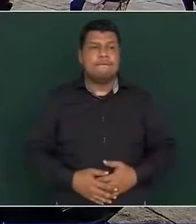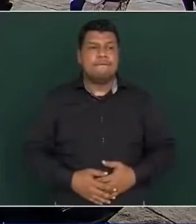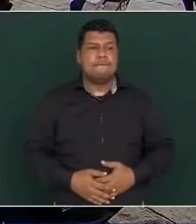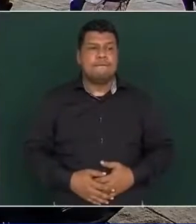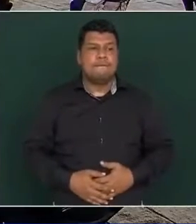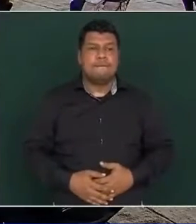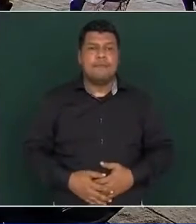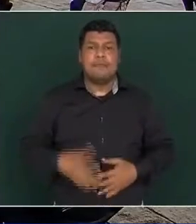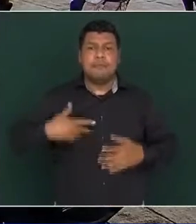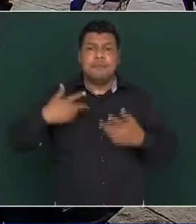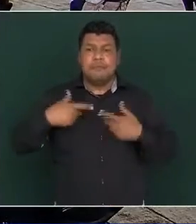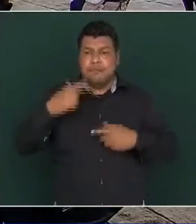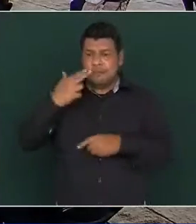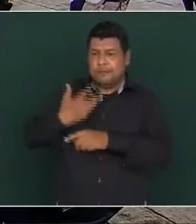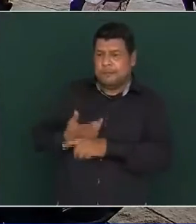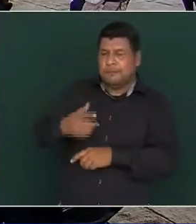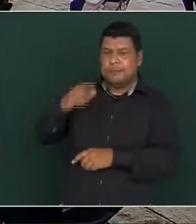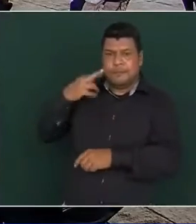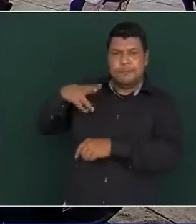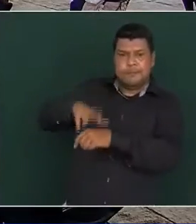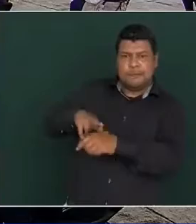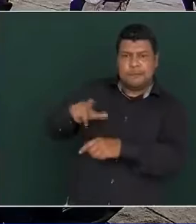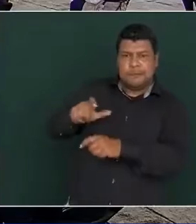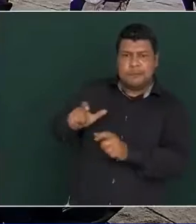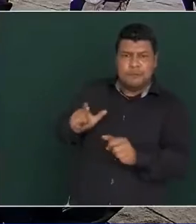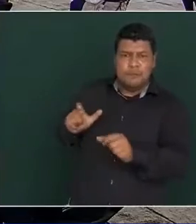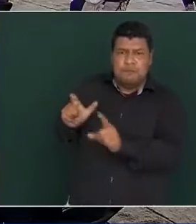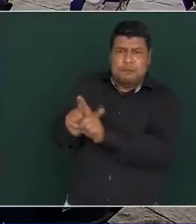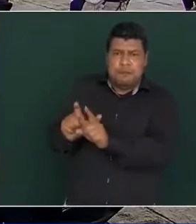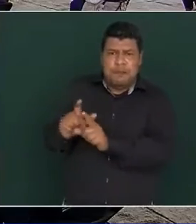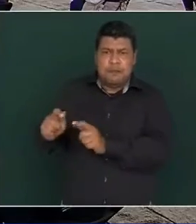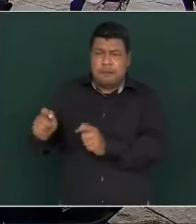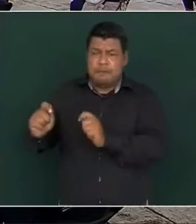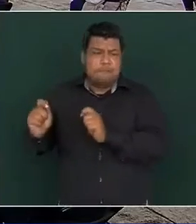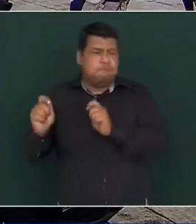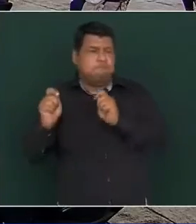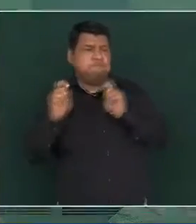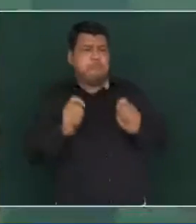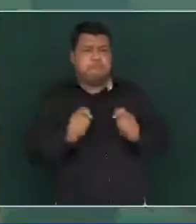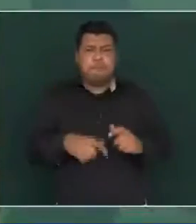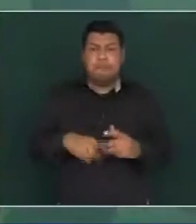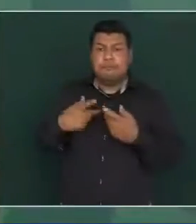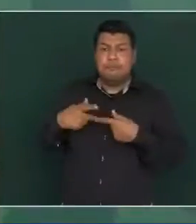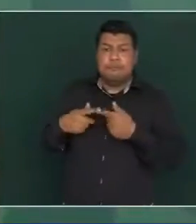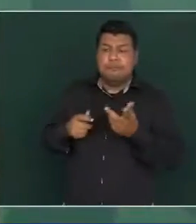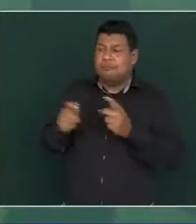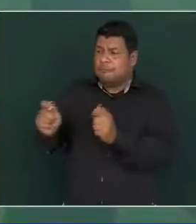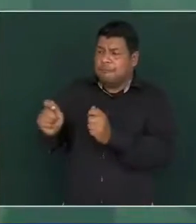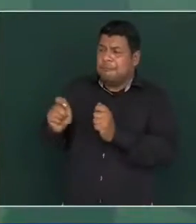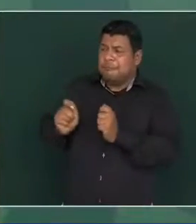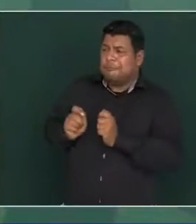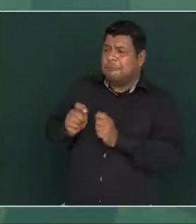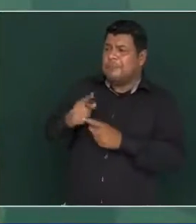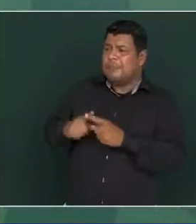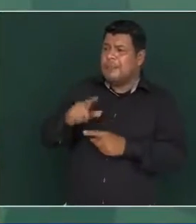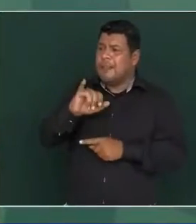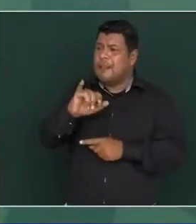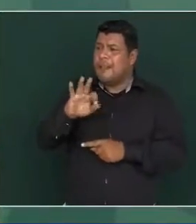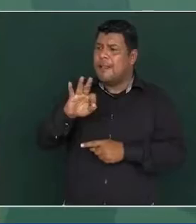de quien entrega la obra, que sería la Secretaría de la Defensa, quien recibe la obra, que sería la empresa AIFA,